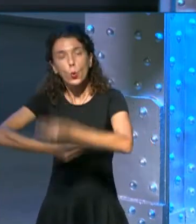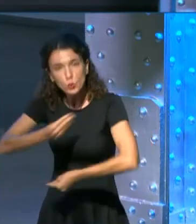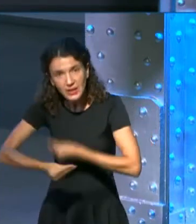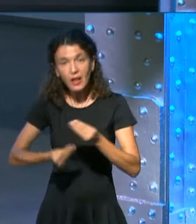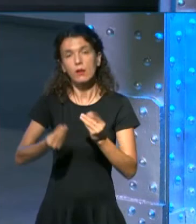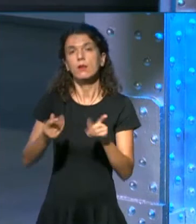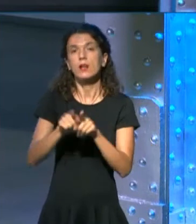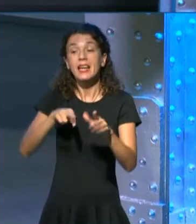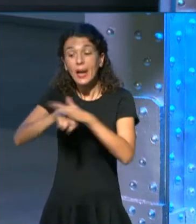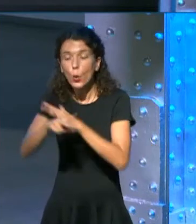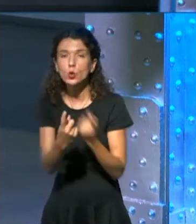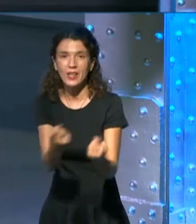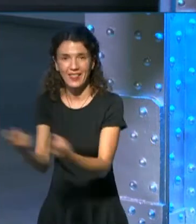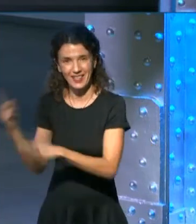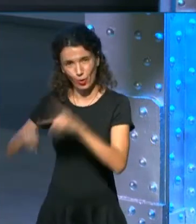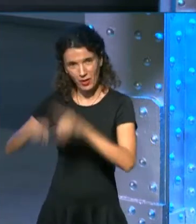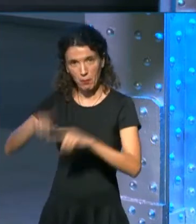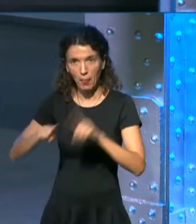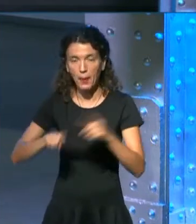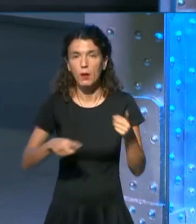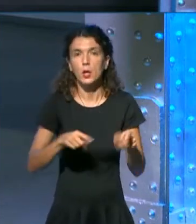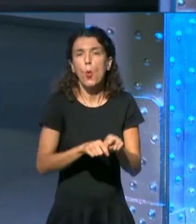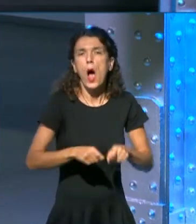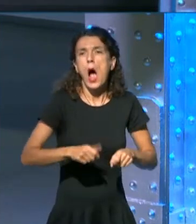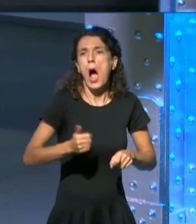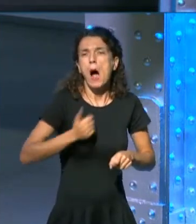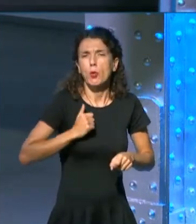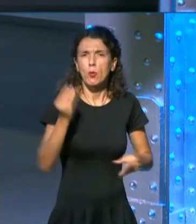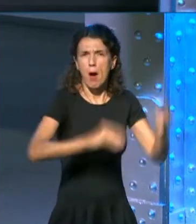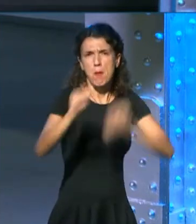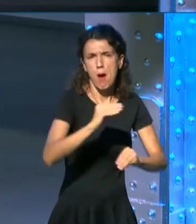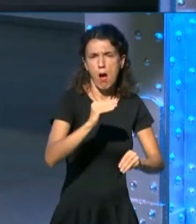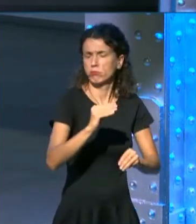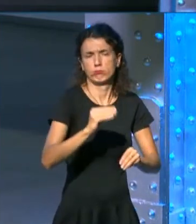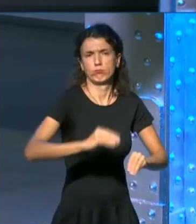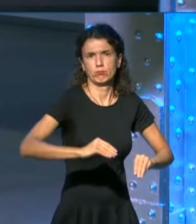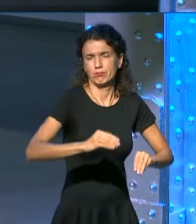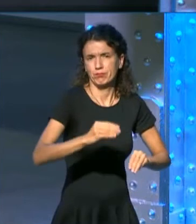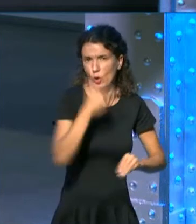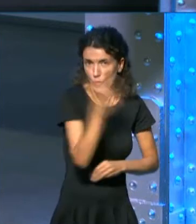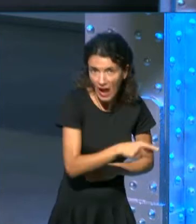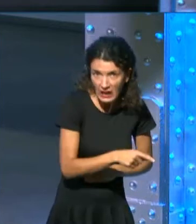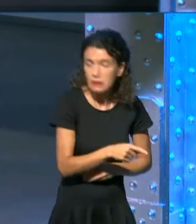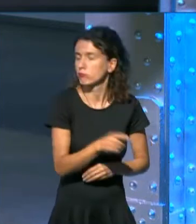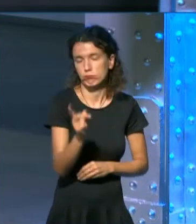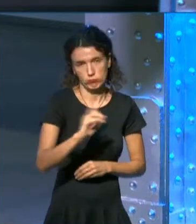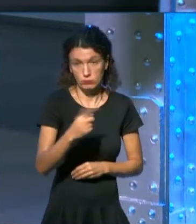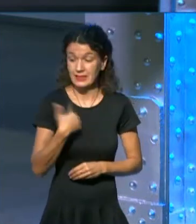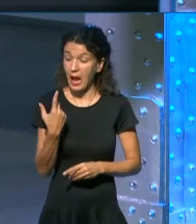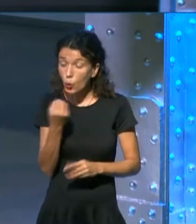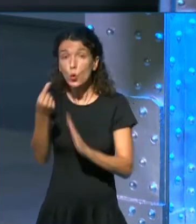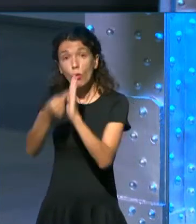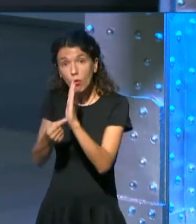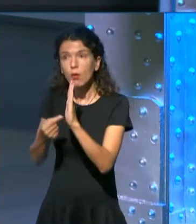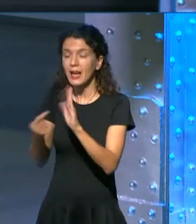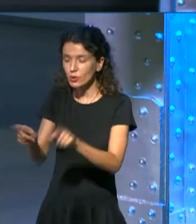los recursos necesarios, no generar desperdicio, de implementar o sacar adelante aquellos requisitos que